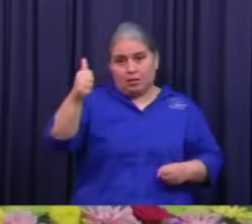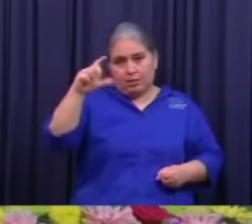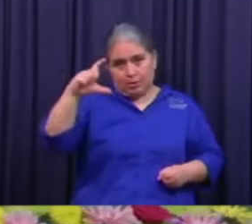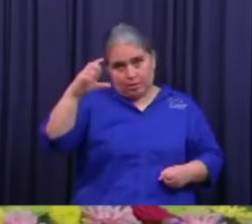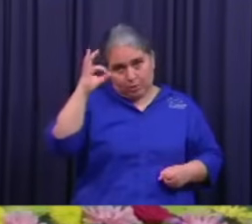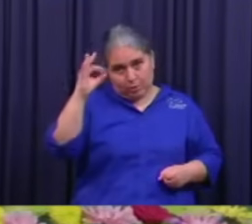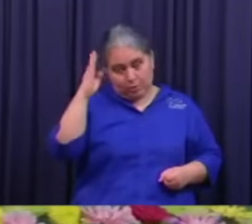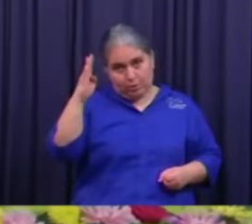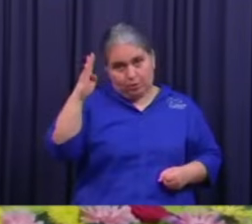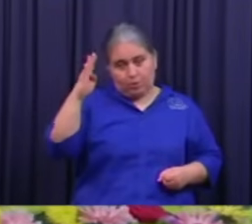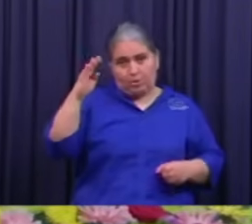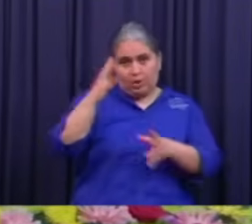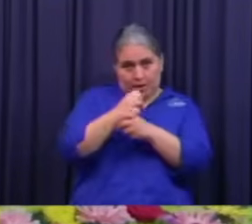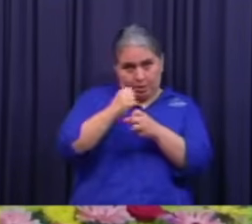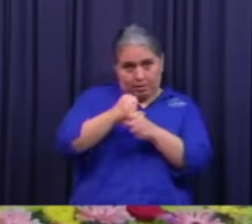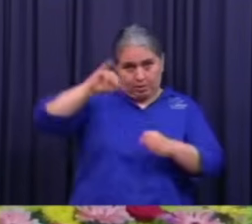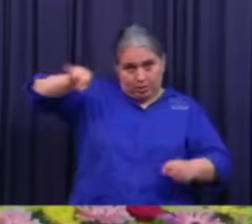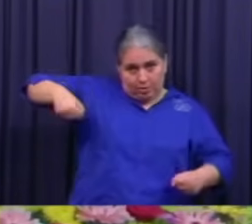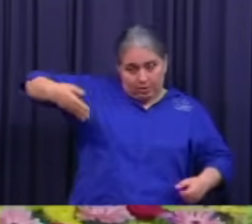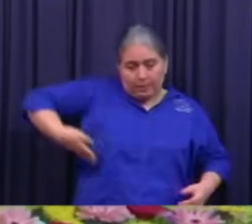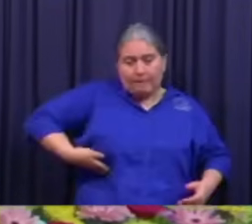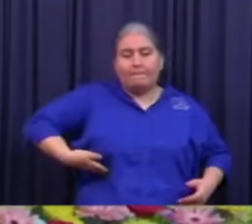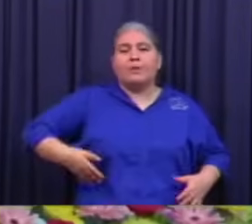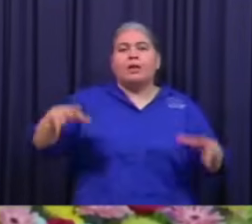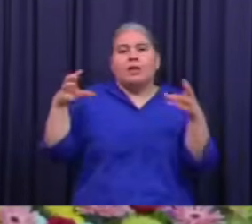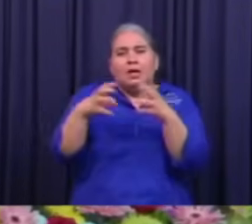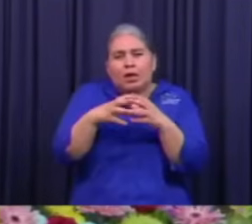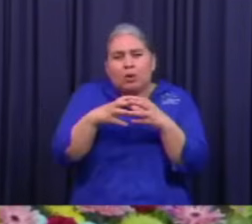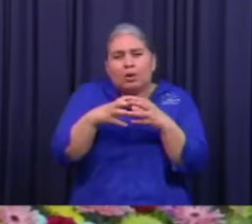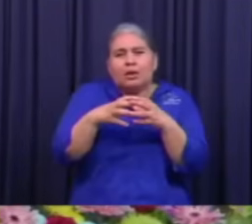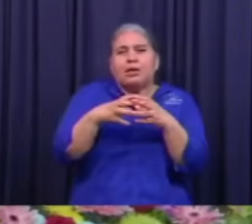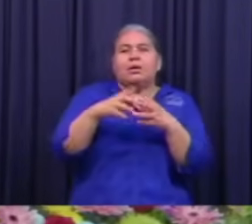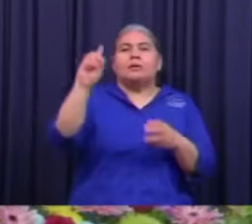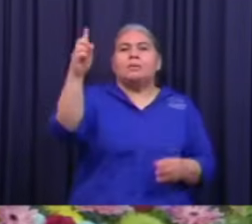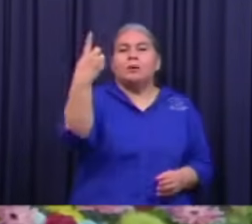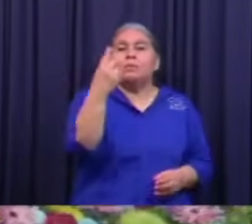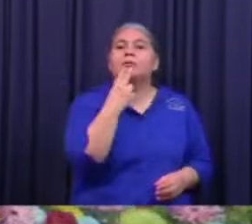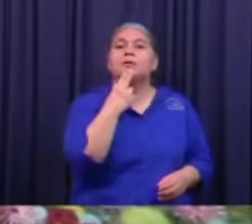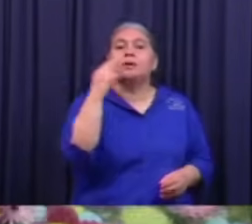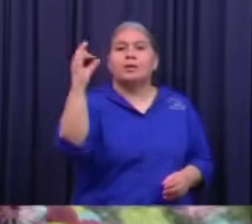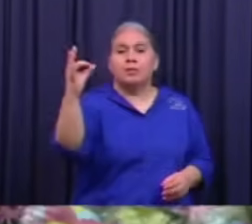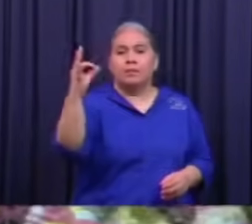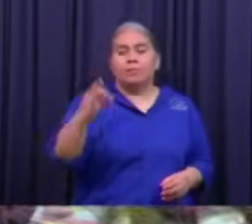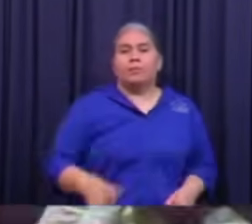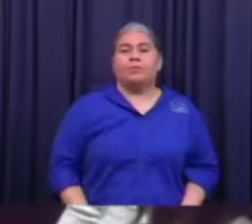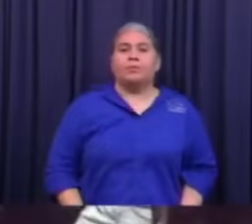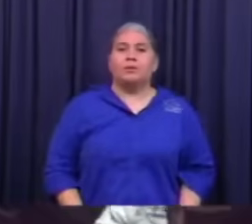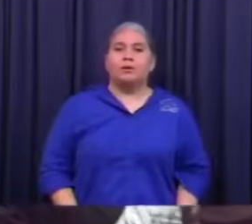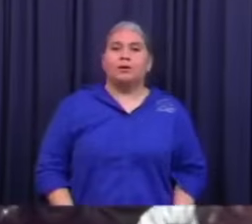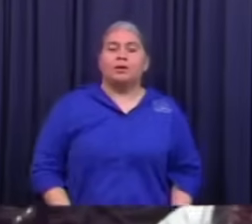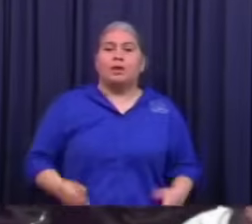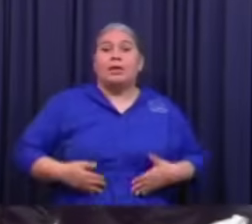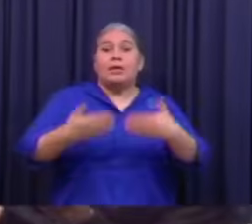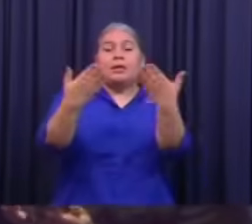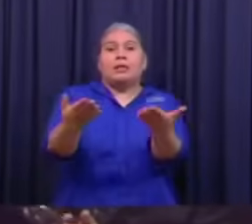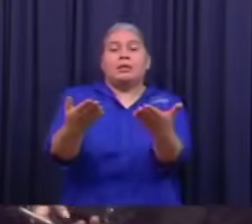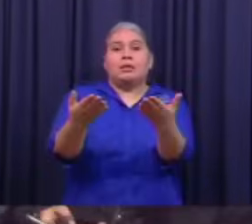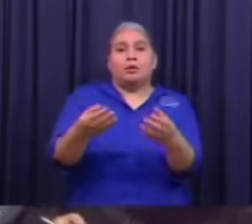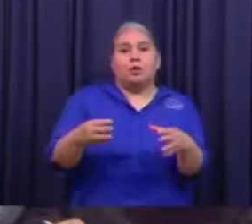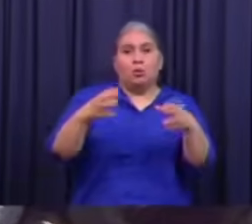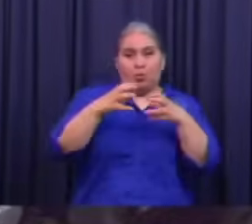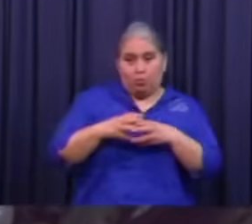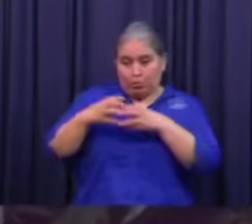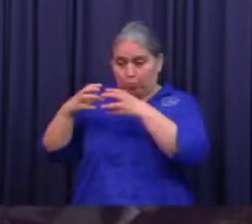hermano mayor que es prototipo del señor Jesucristo y él les llevó porciones de su propia